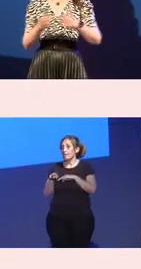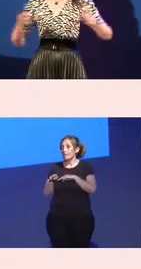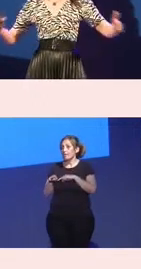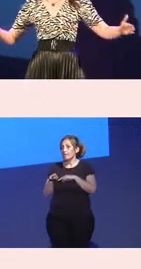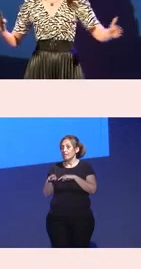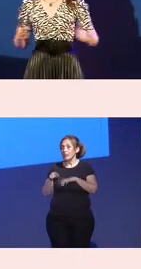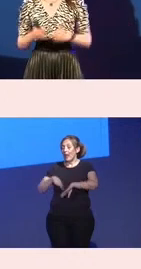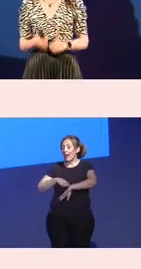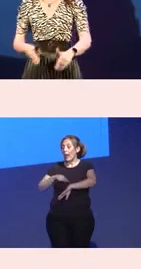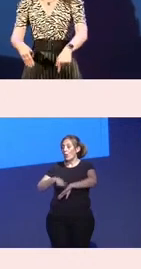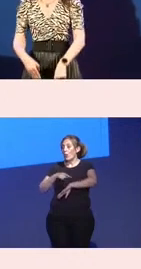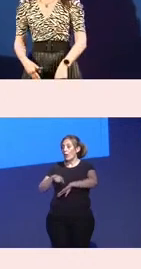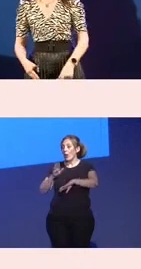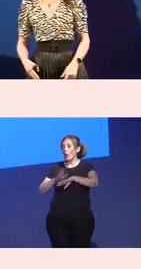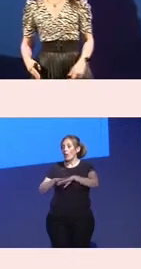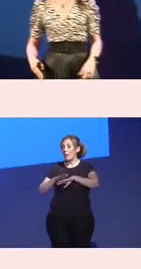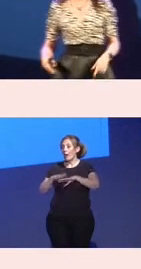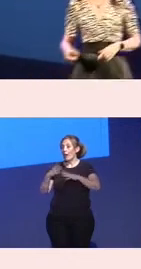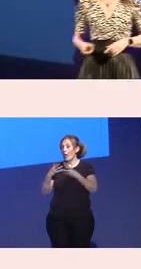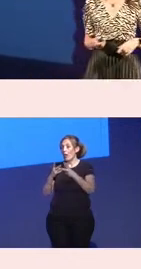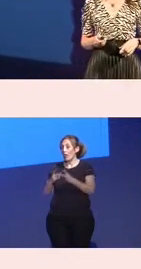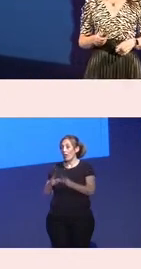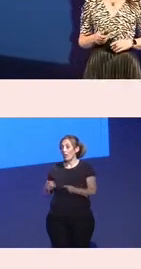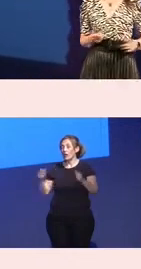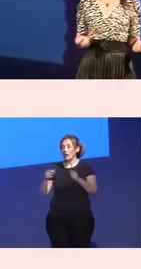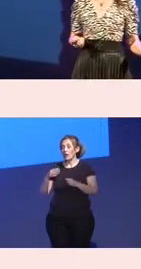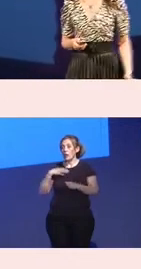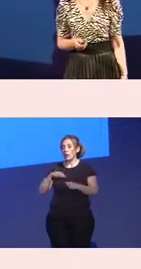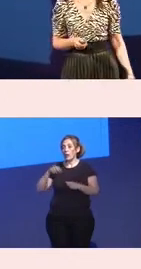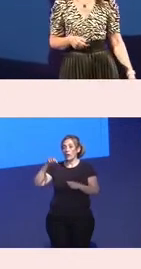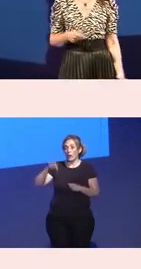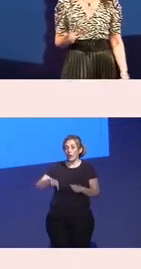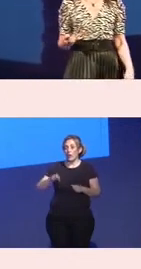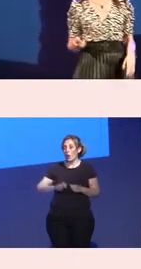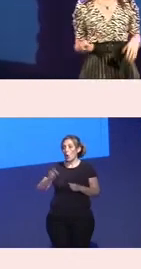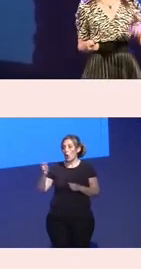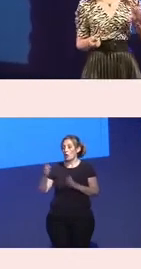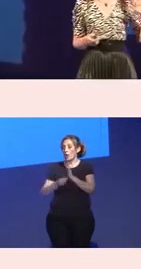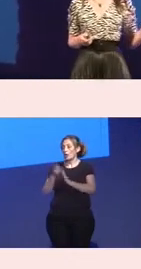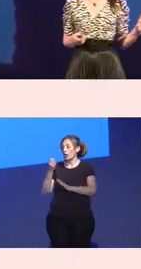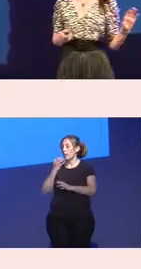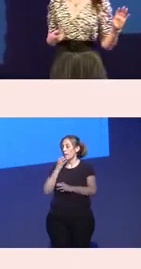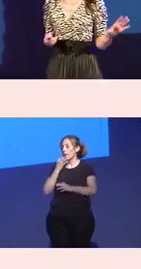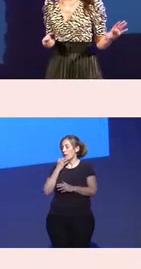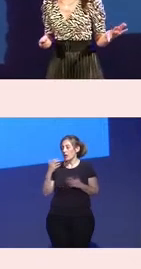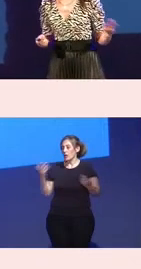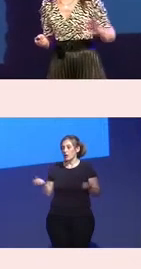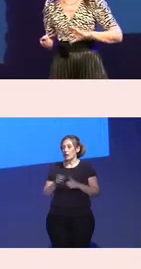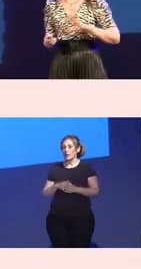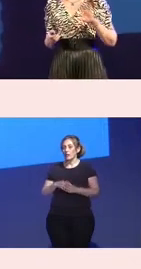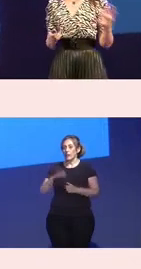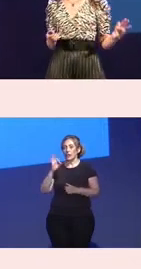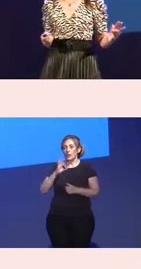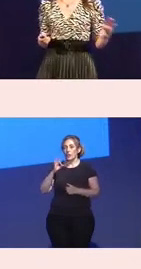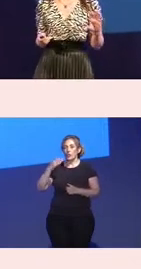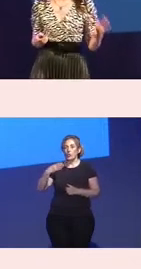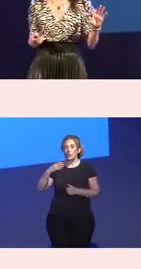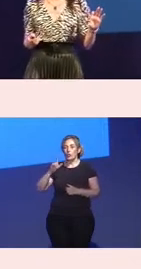la duración para llegar a este punto que podría haber sido aquí en otras condiciones por ejemplo en el caso de subl que es una